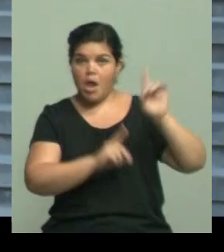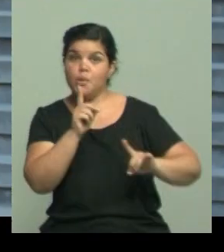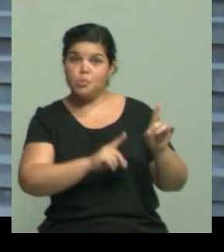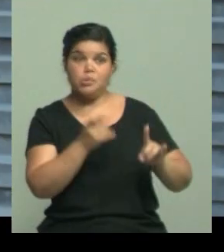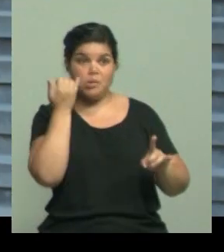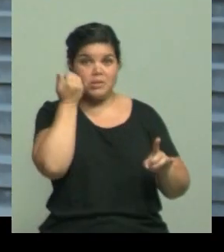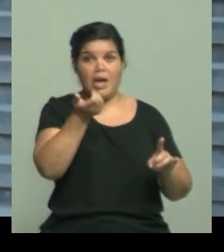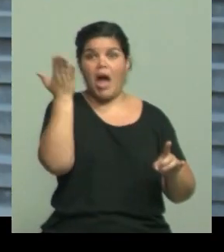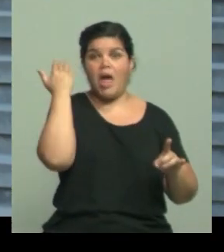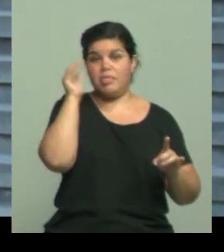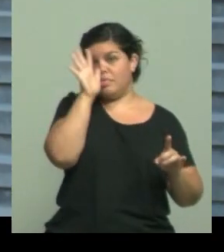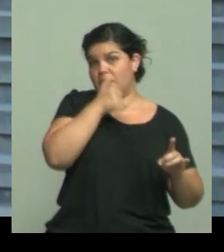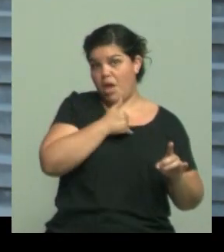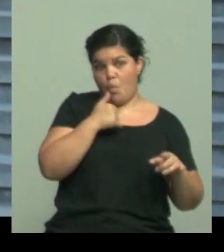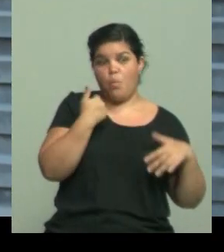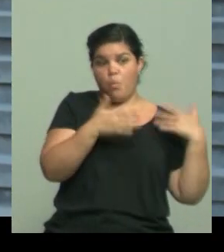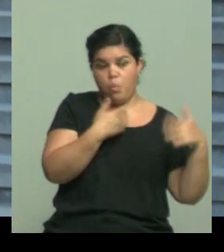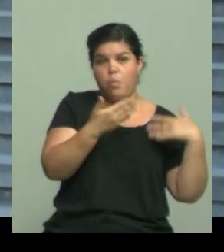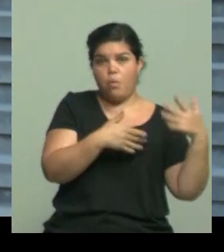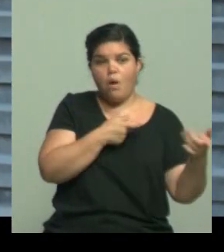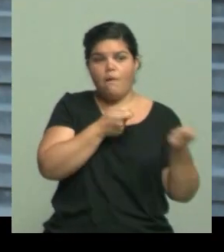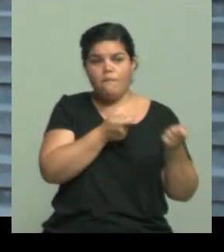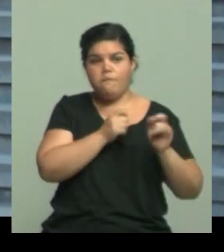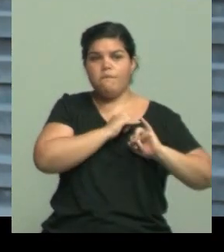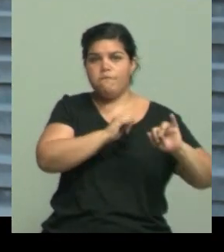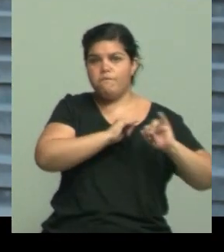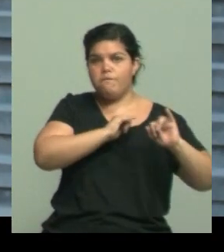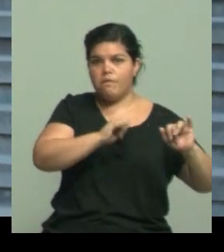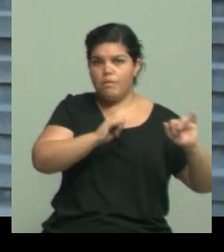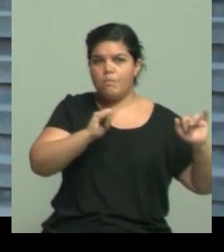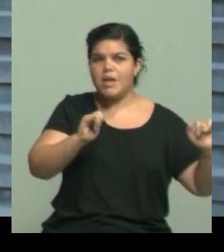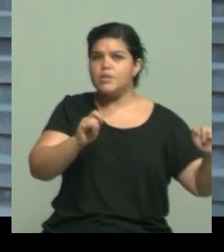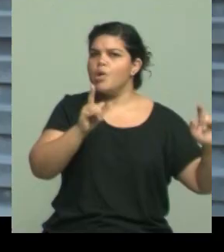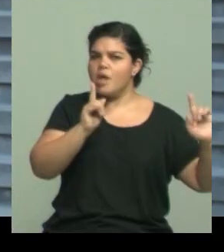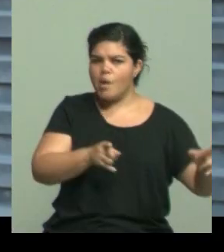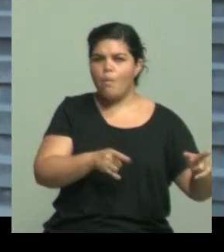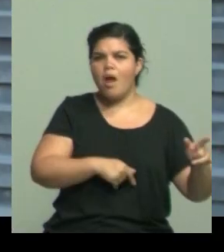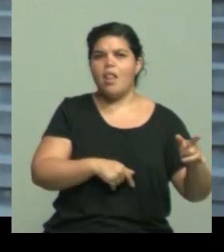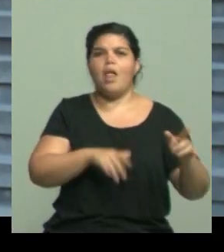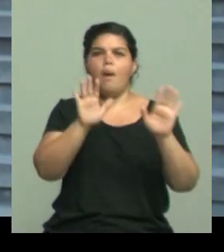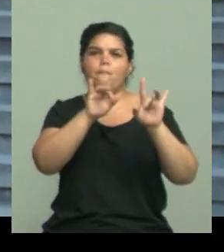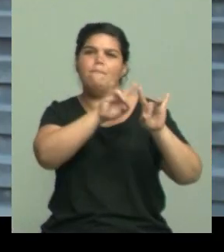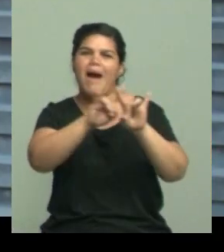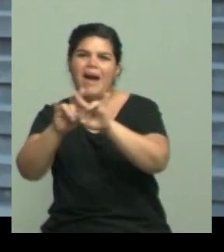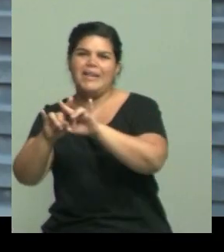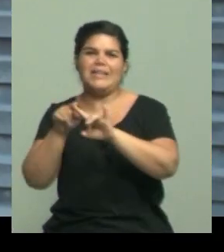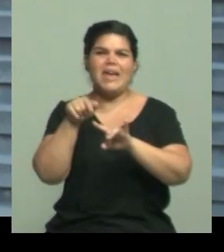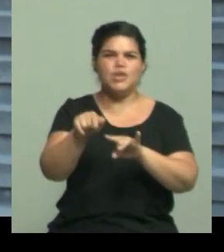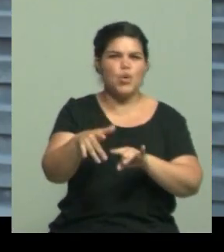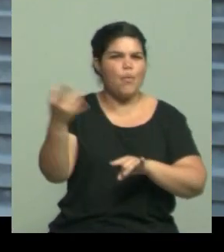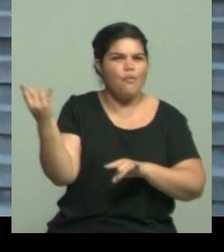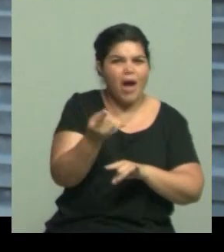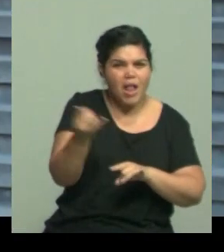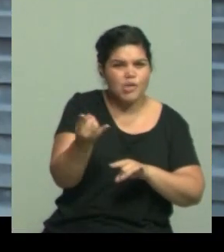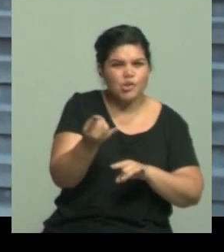y entrenamiento y forma de trabajo respecto al manejo de la información, también condenan estas fake news que salen en las